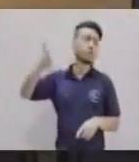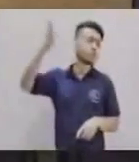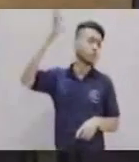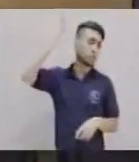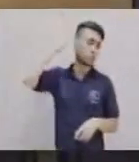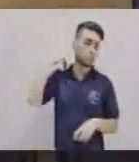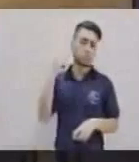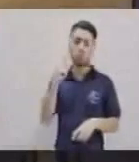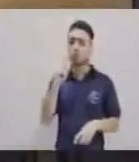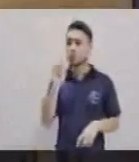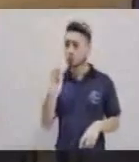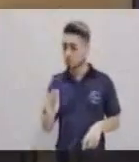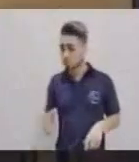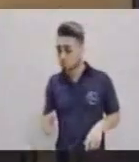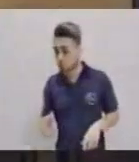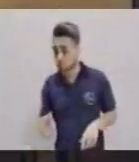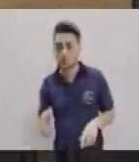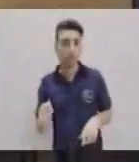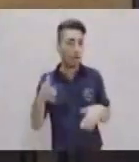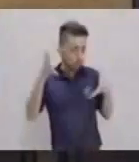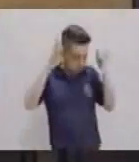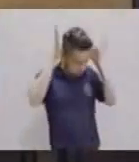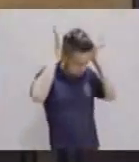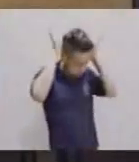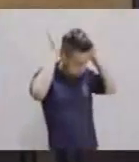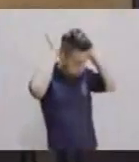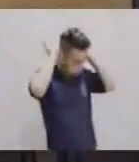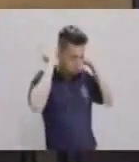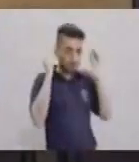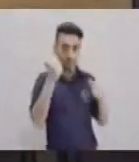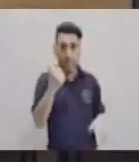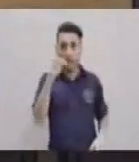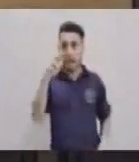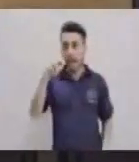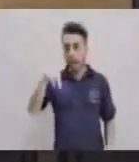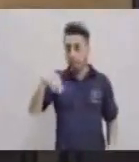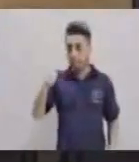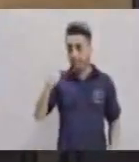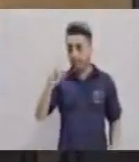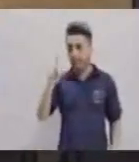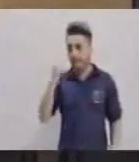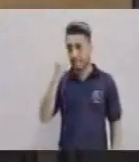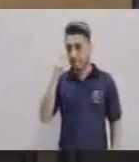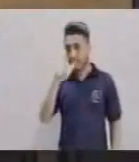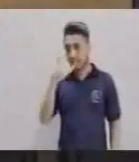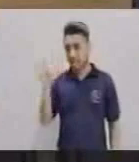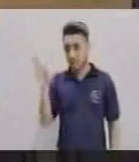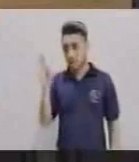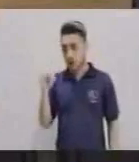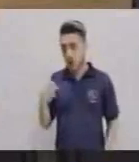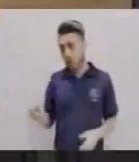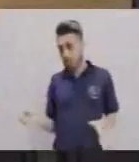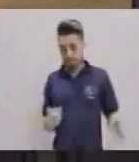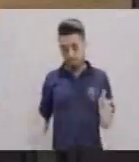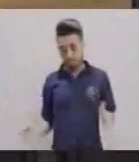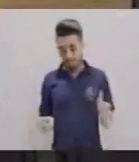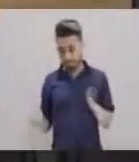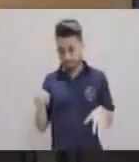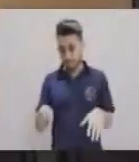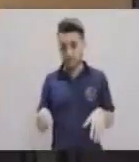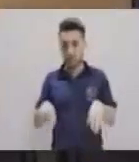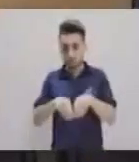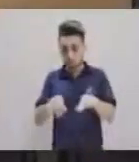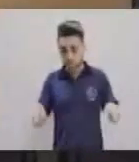pequeño kusu, armadillo, sacudía la hojarasca sobre el suelo del